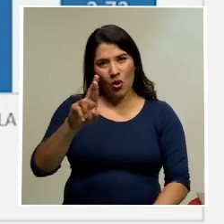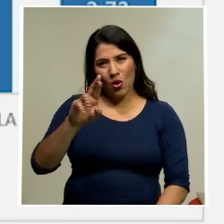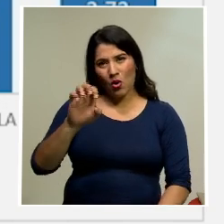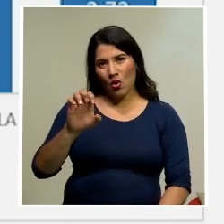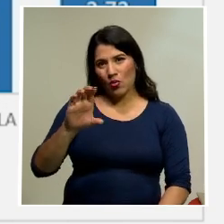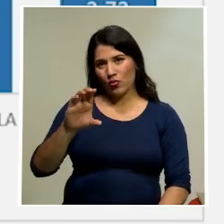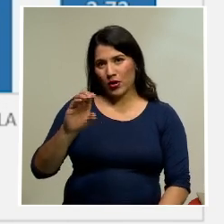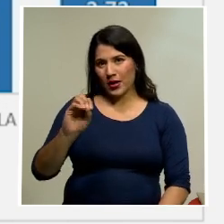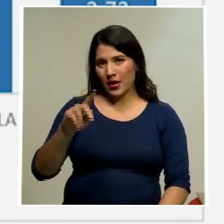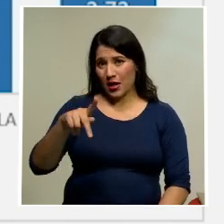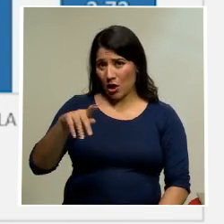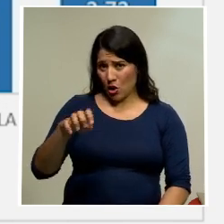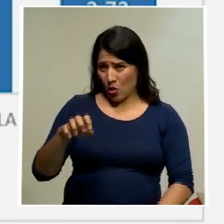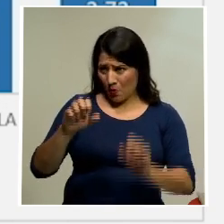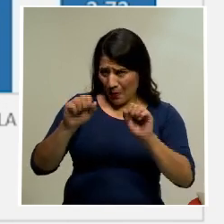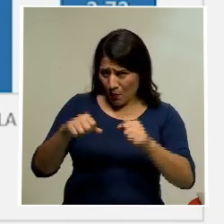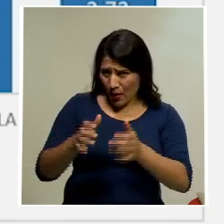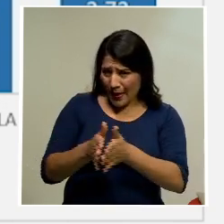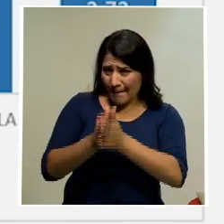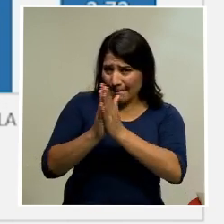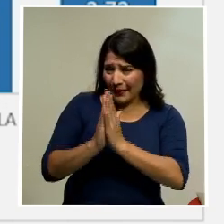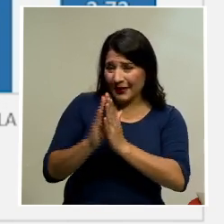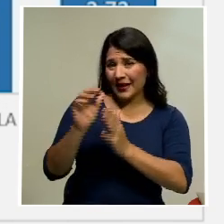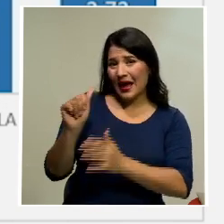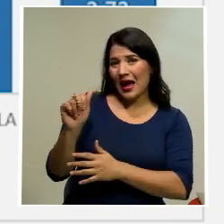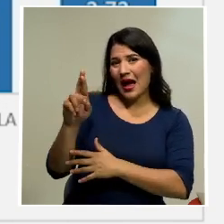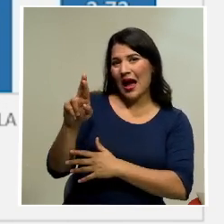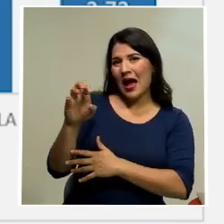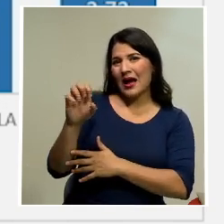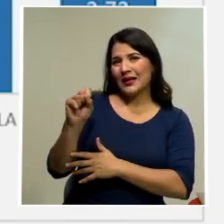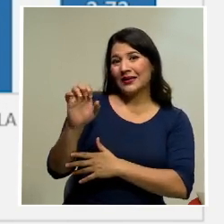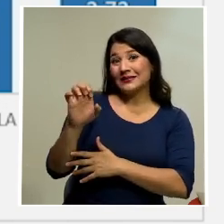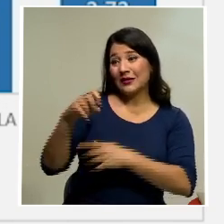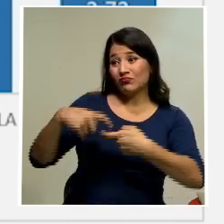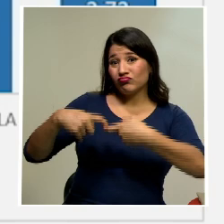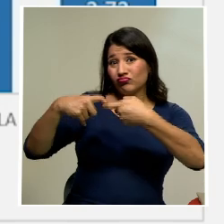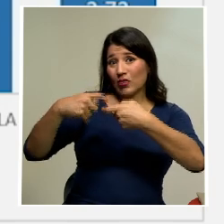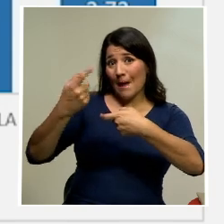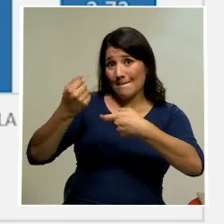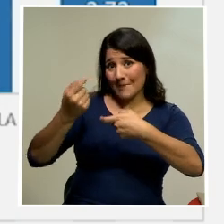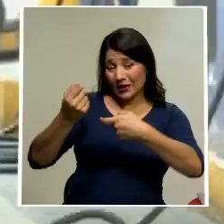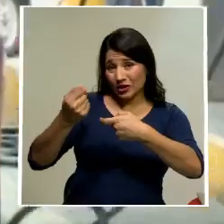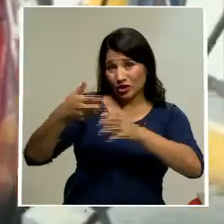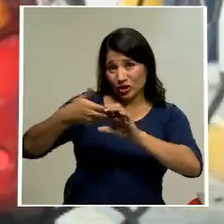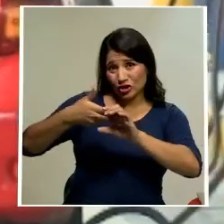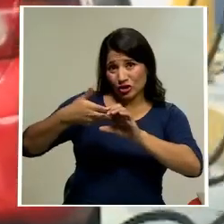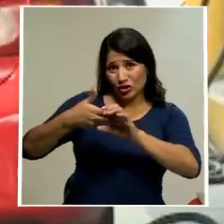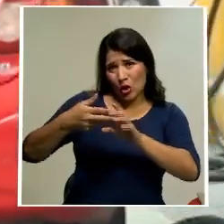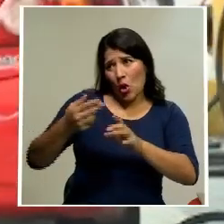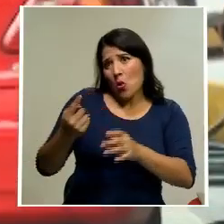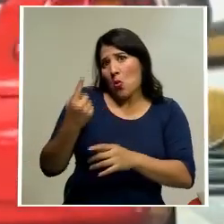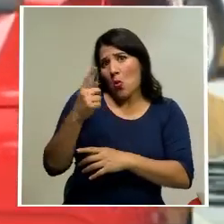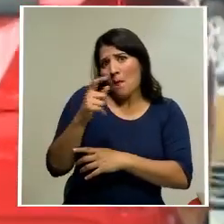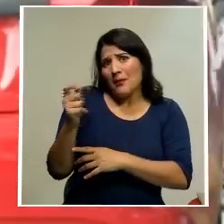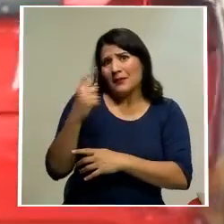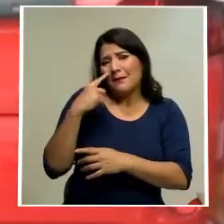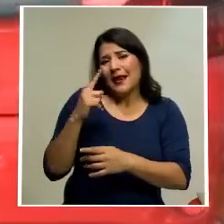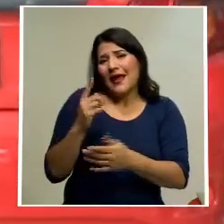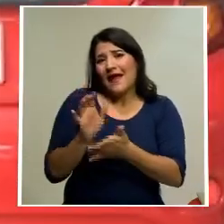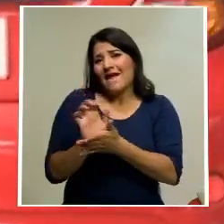solicitar a la ARECEP congelar las tarifas de las gasolinas al menos por un mes para evitar el impacto de los bolsillos de muchas